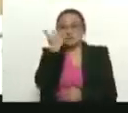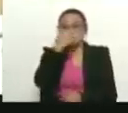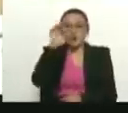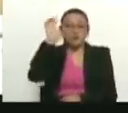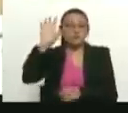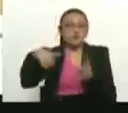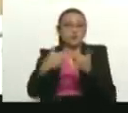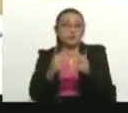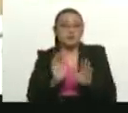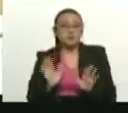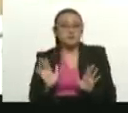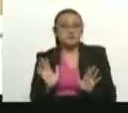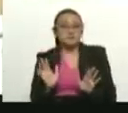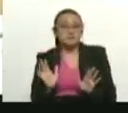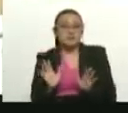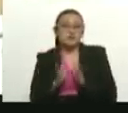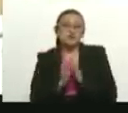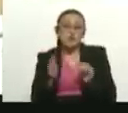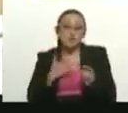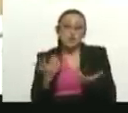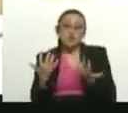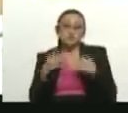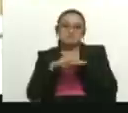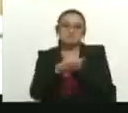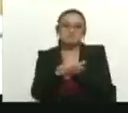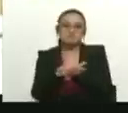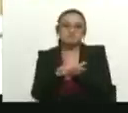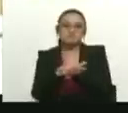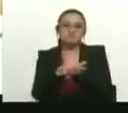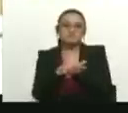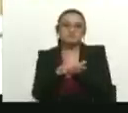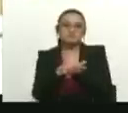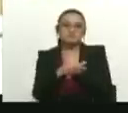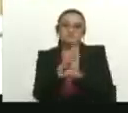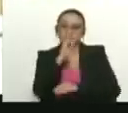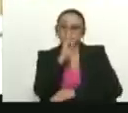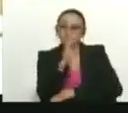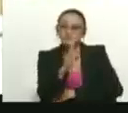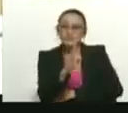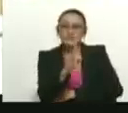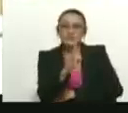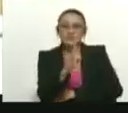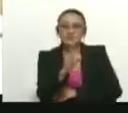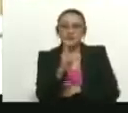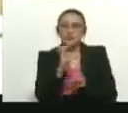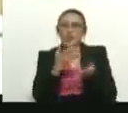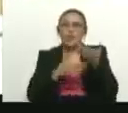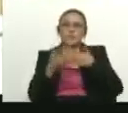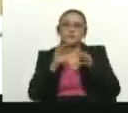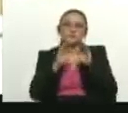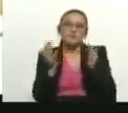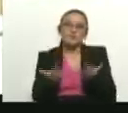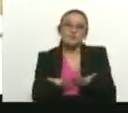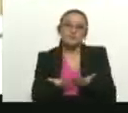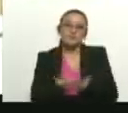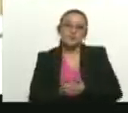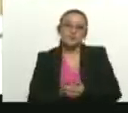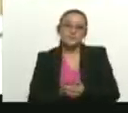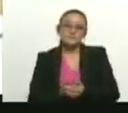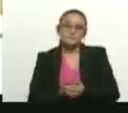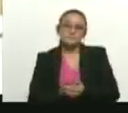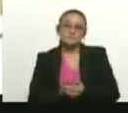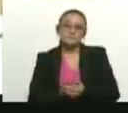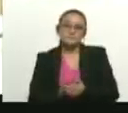un mundo donde todos podamos integrarnos de manera directa al nuevo comercio mundial,